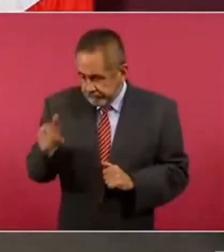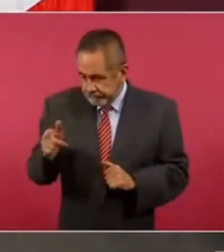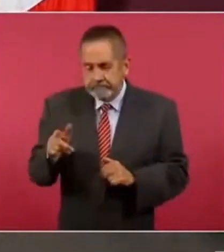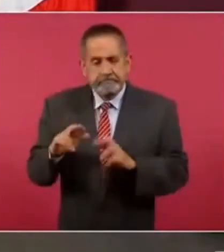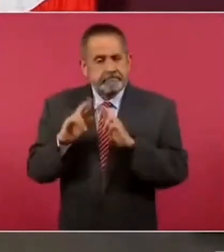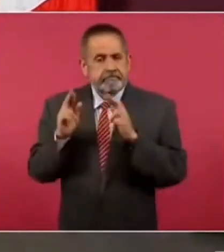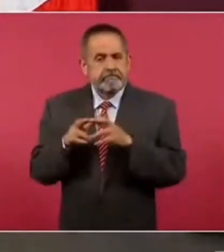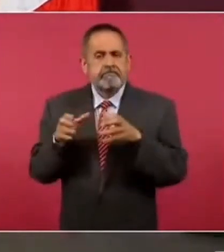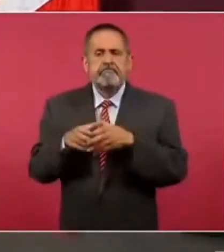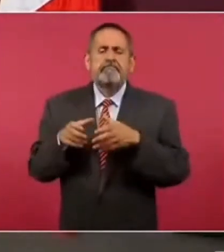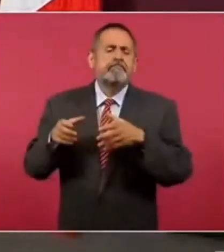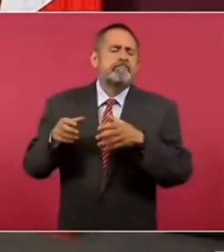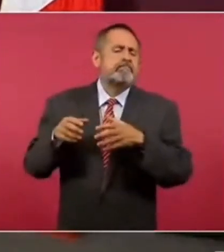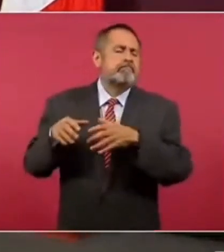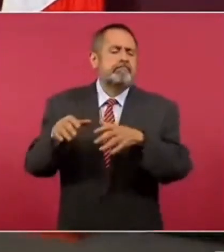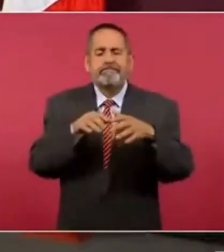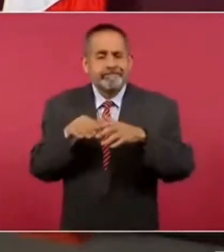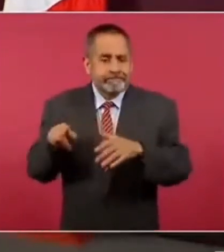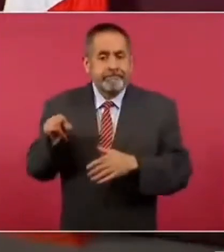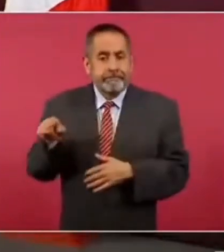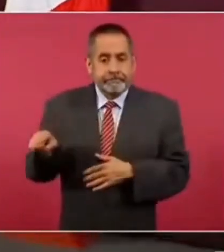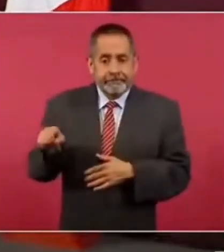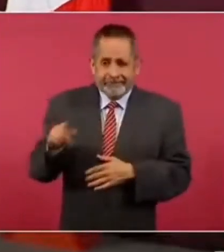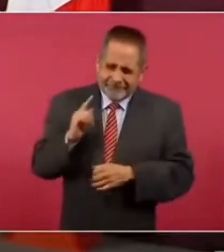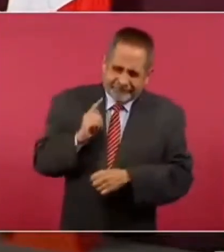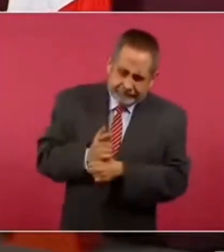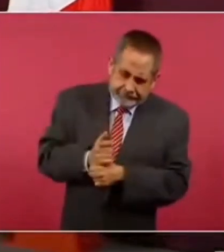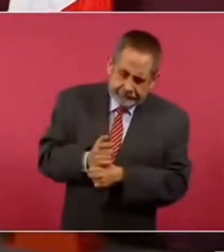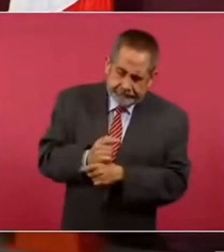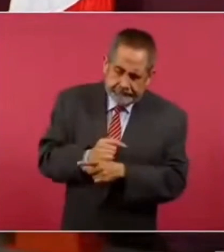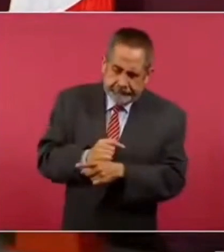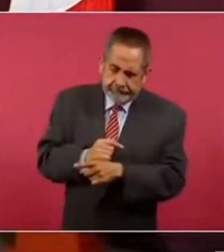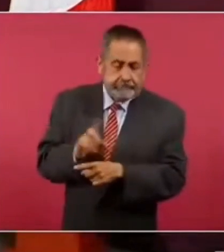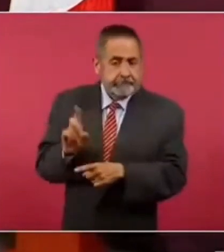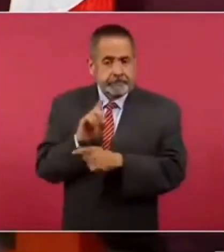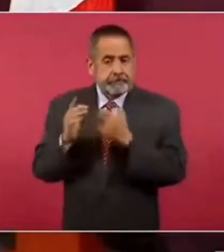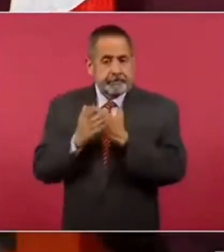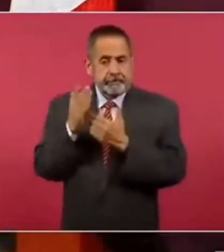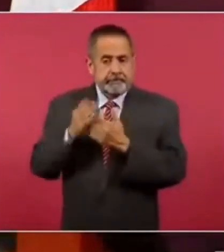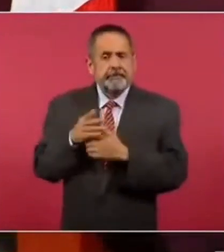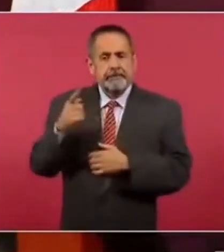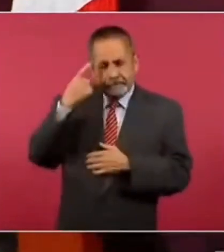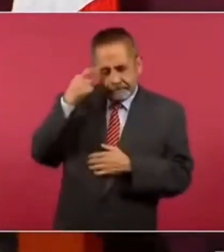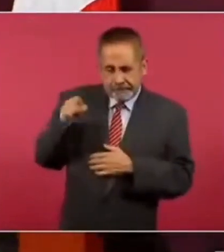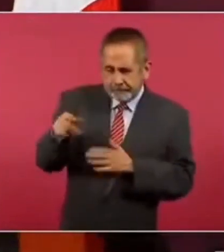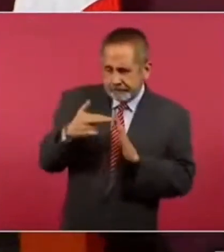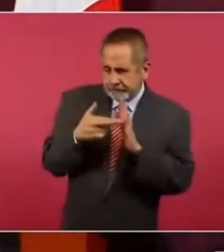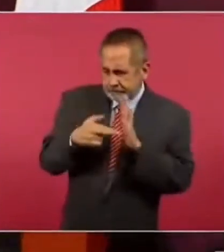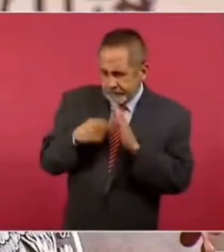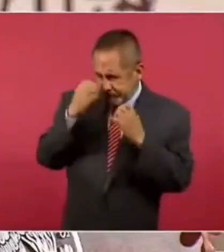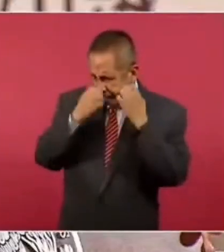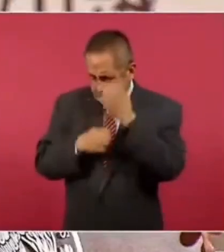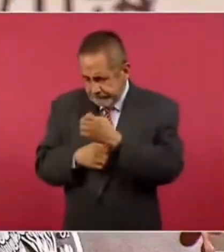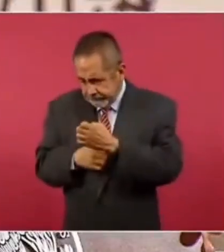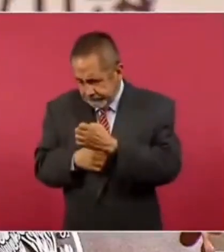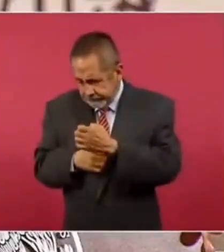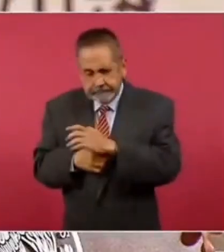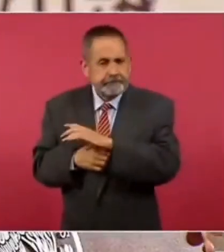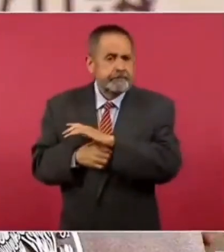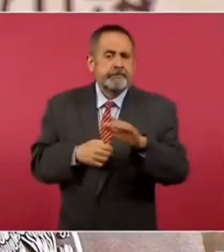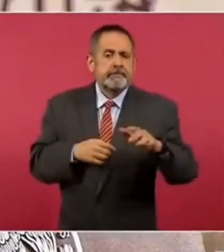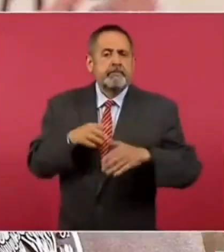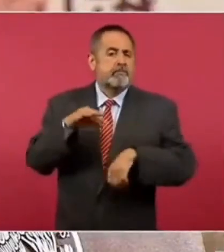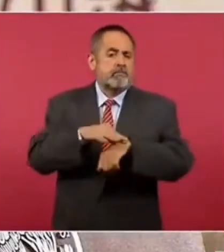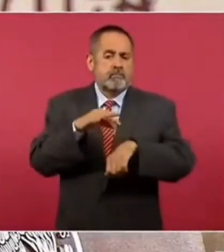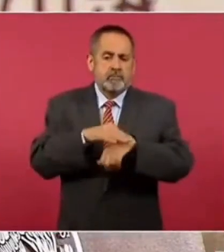reuniones y una vez que se inició, digamos, el procedimiento del análisis, los